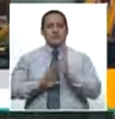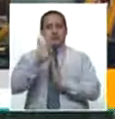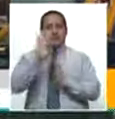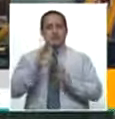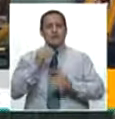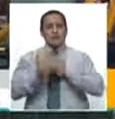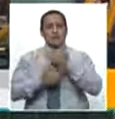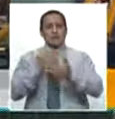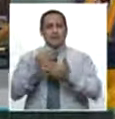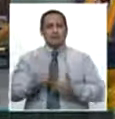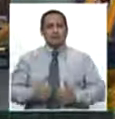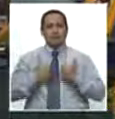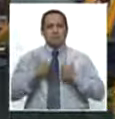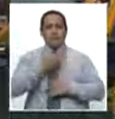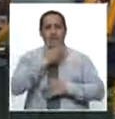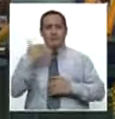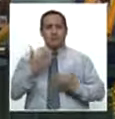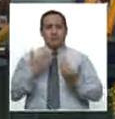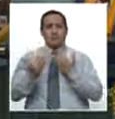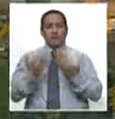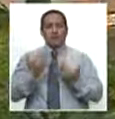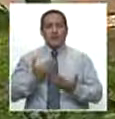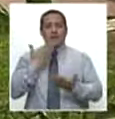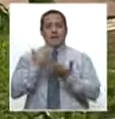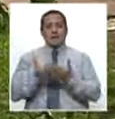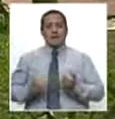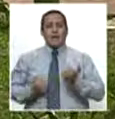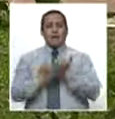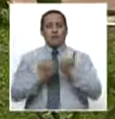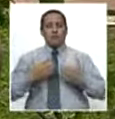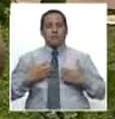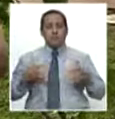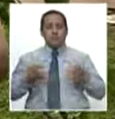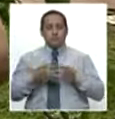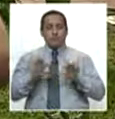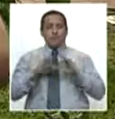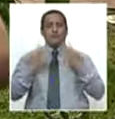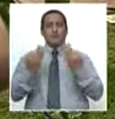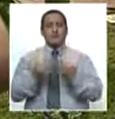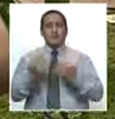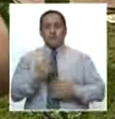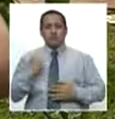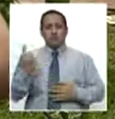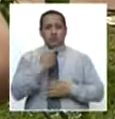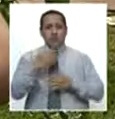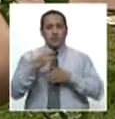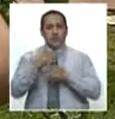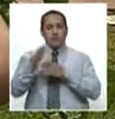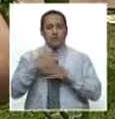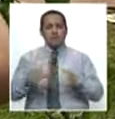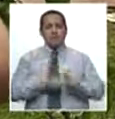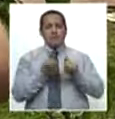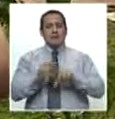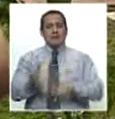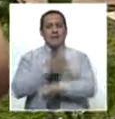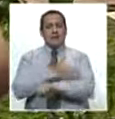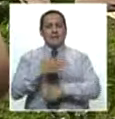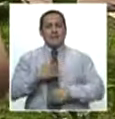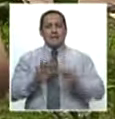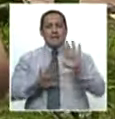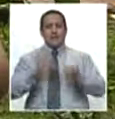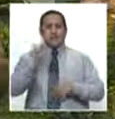desarrollarse y desenvolverse de la mejor manera. Gracias al apoyo de nuestra familia, todos hemos colaborado y desde que él